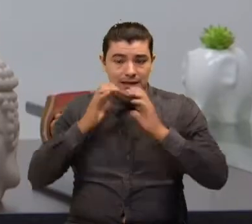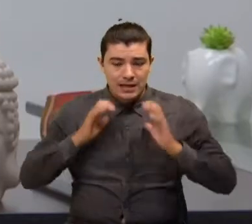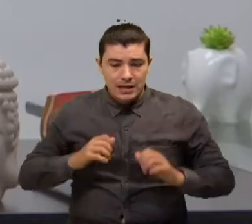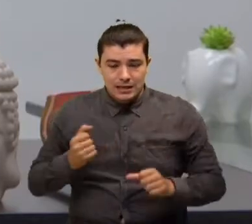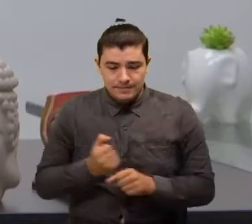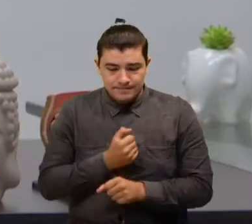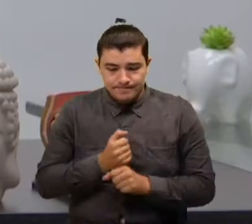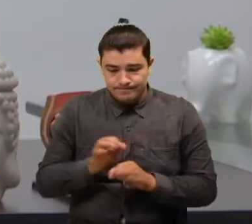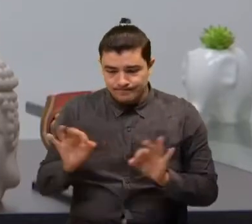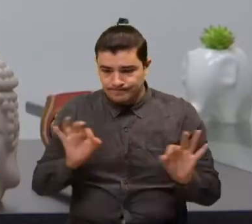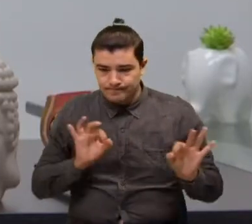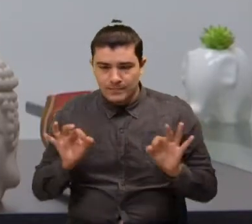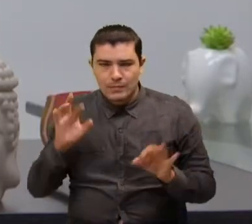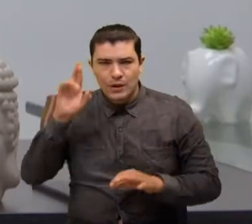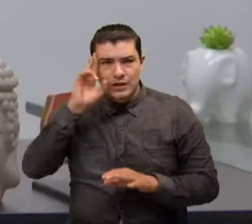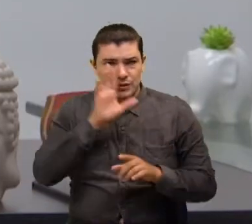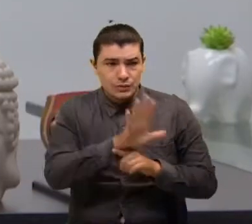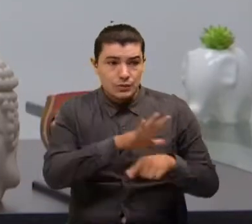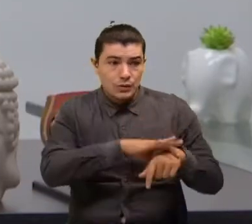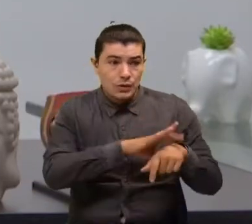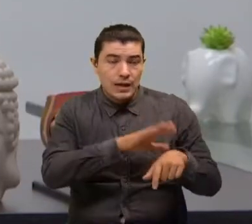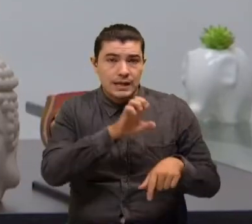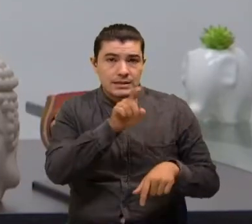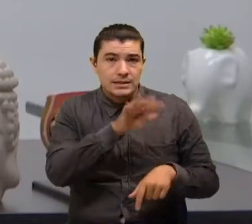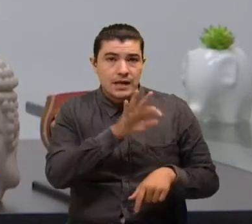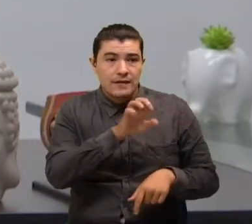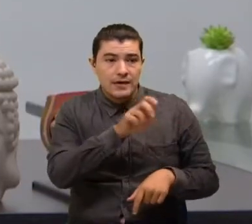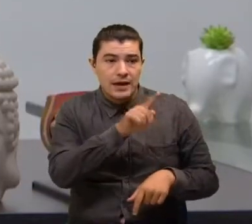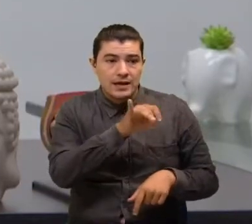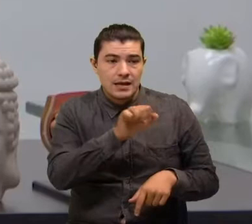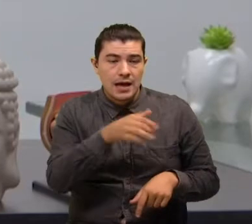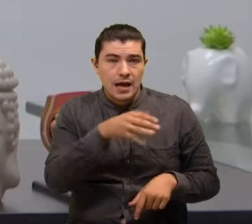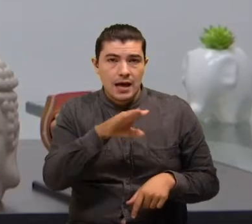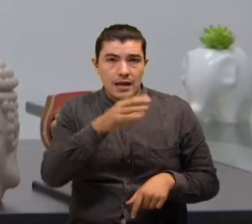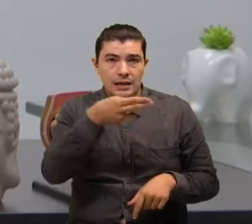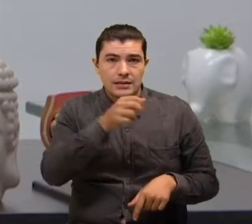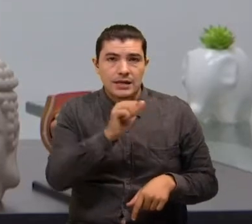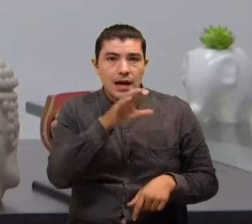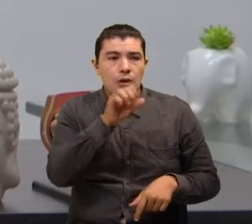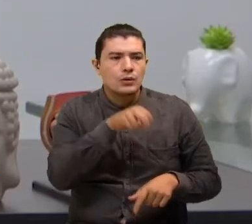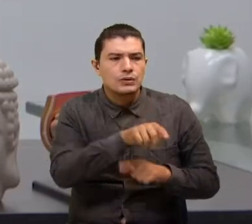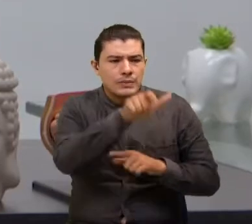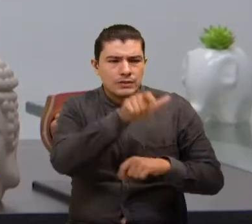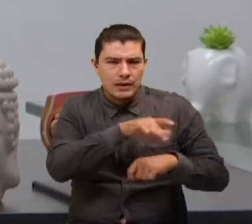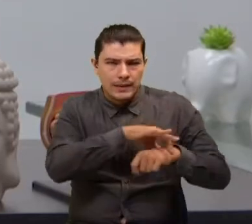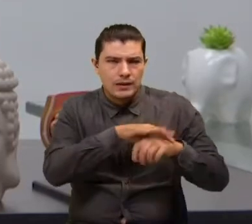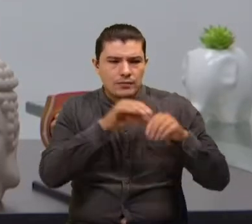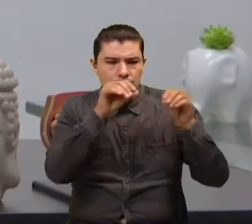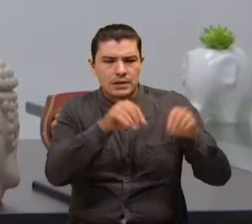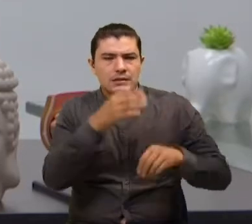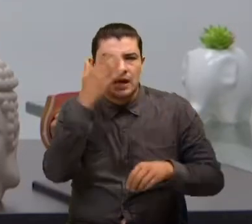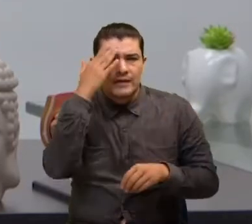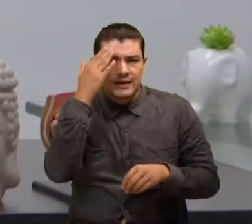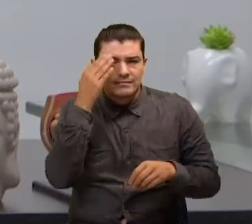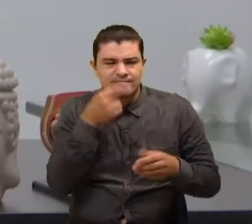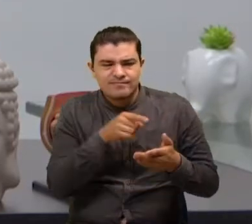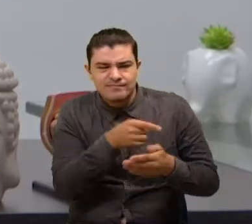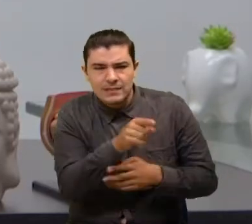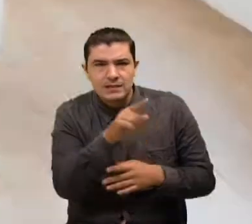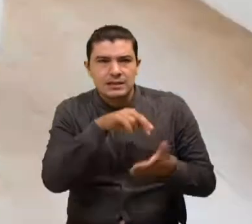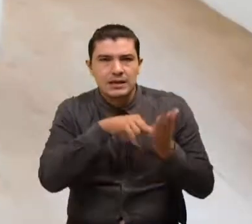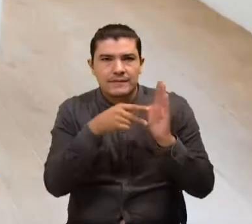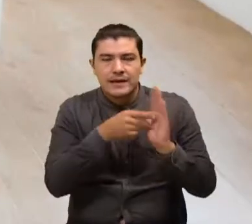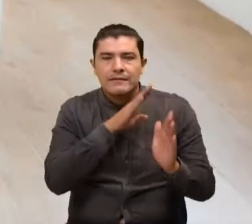hemos invitado a la doctora Estefanía Chacón, médico en formación de geriatría, quien nos va a aclarar un poco qué es el Alzheimer y sus